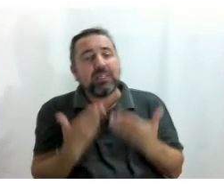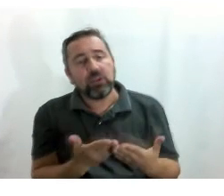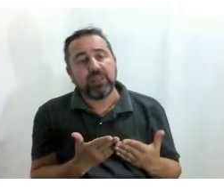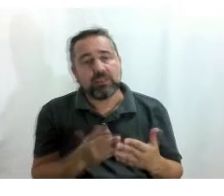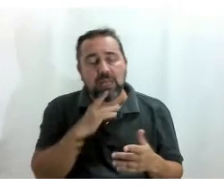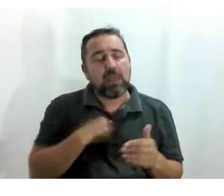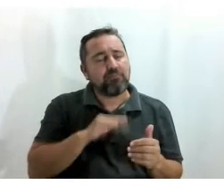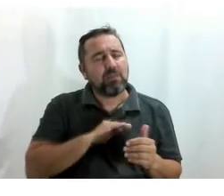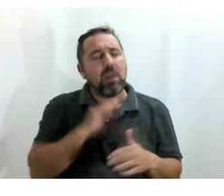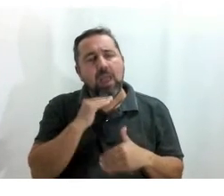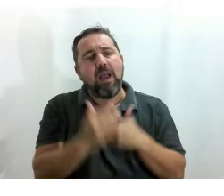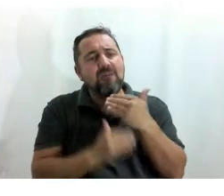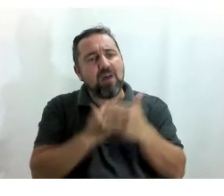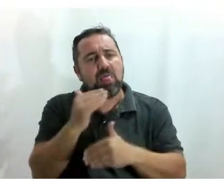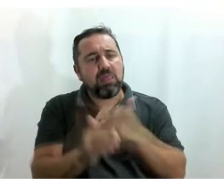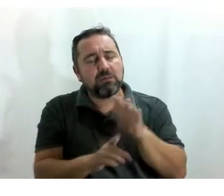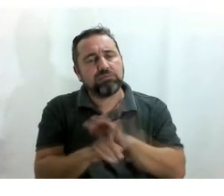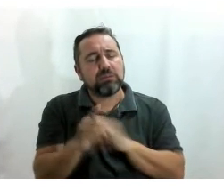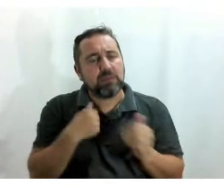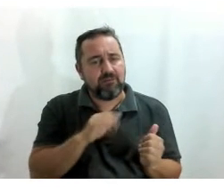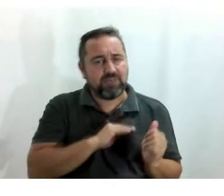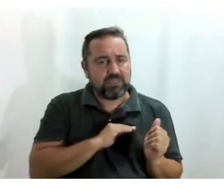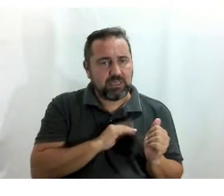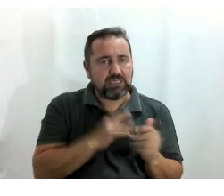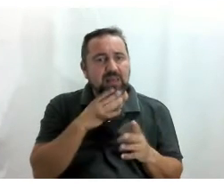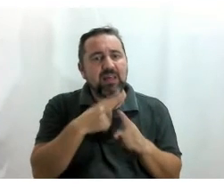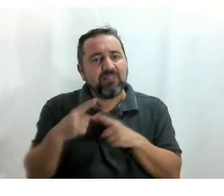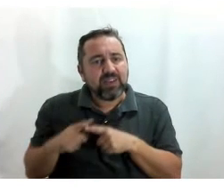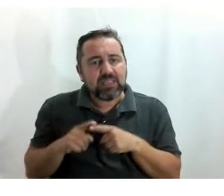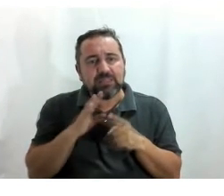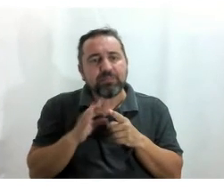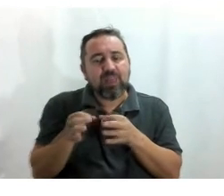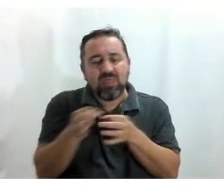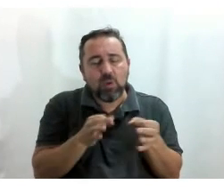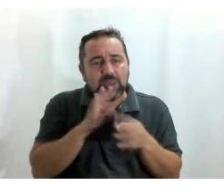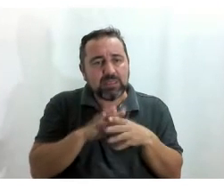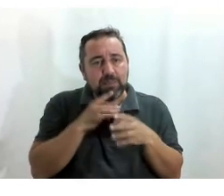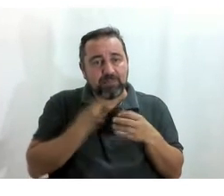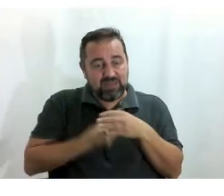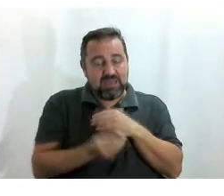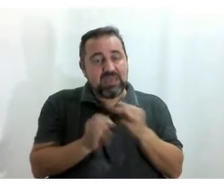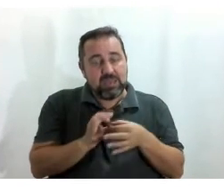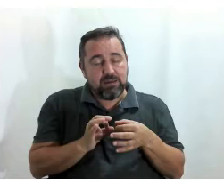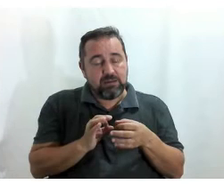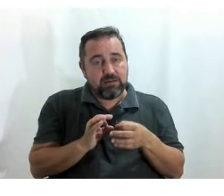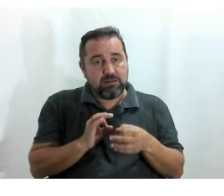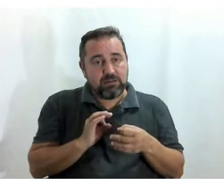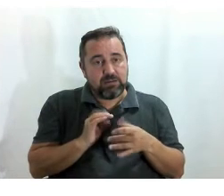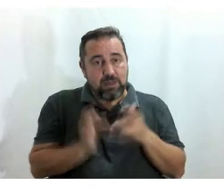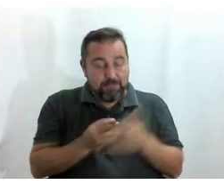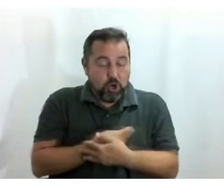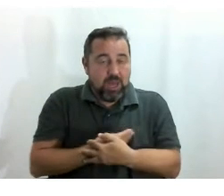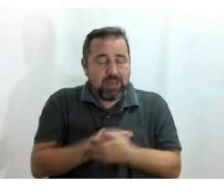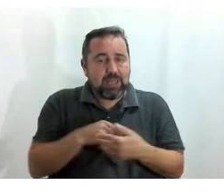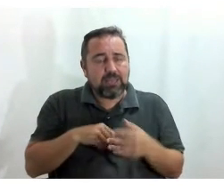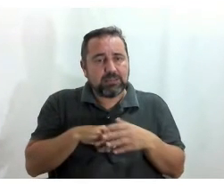bastantes avances en el sentido de que se pueden utilizar diferentes tipos de células embrionarias que se pueden diferenciar